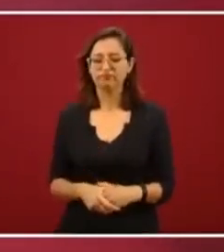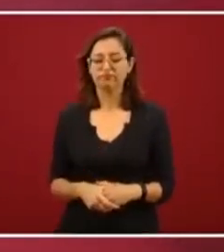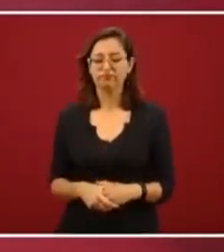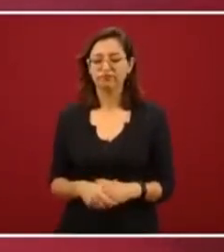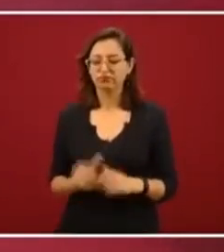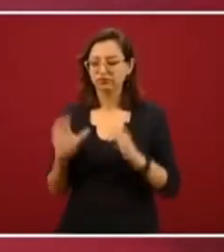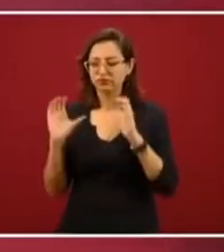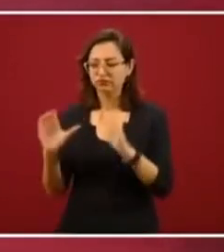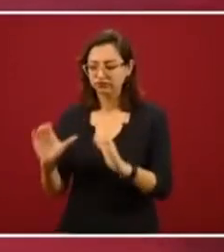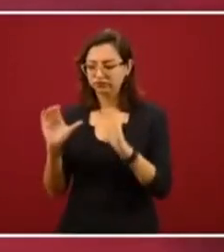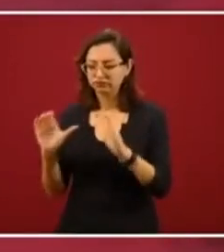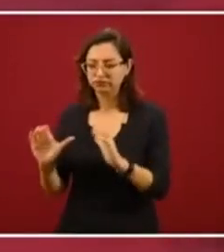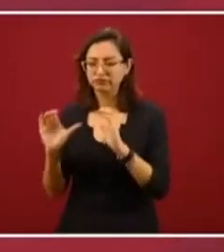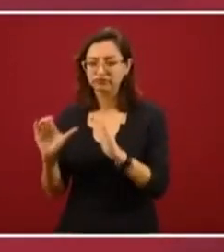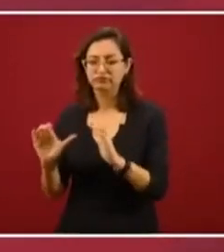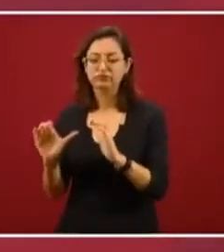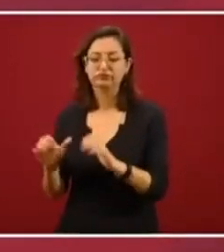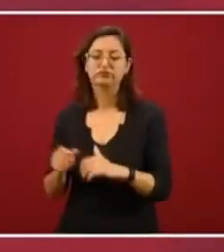Entonces, cuidarlos,